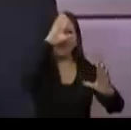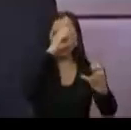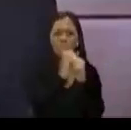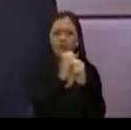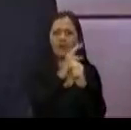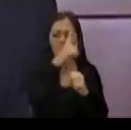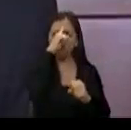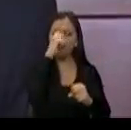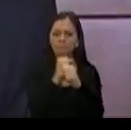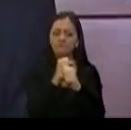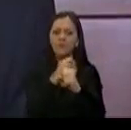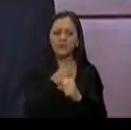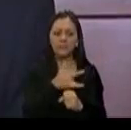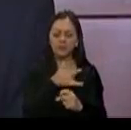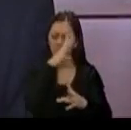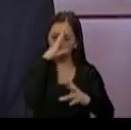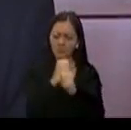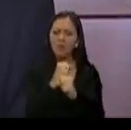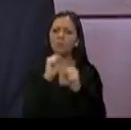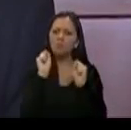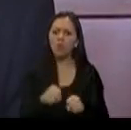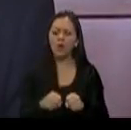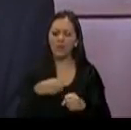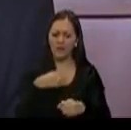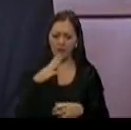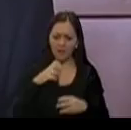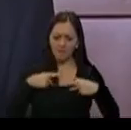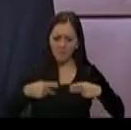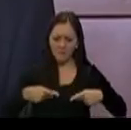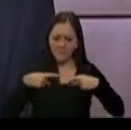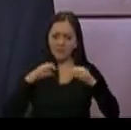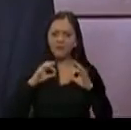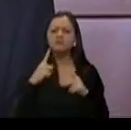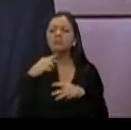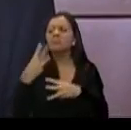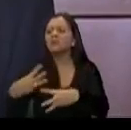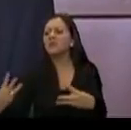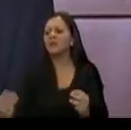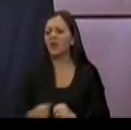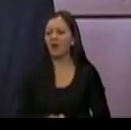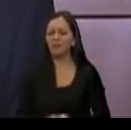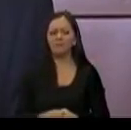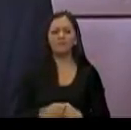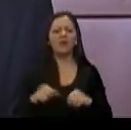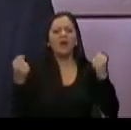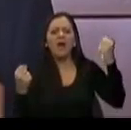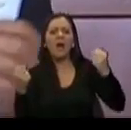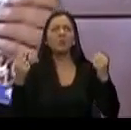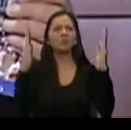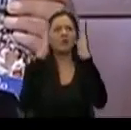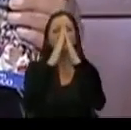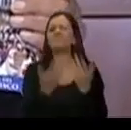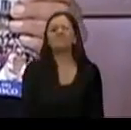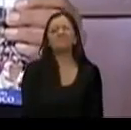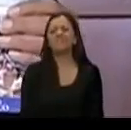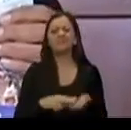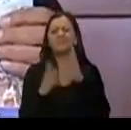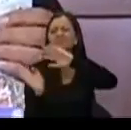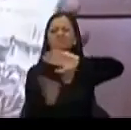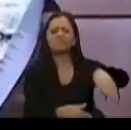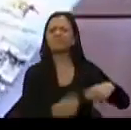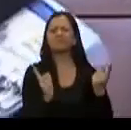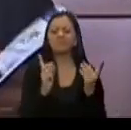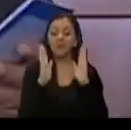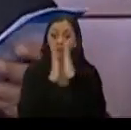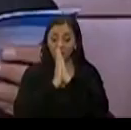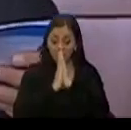sentido nuestra vida. Creer solo en lo material es caminar hacia la frustración. Este folleto